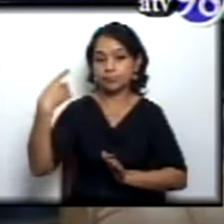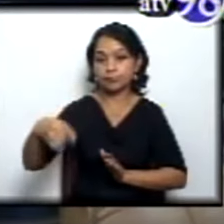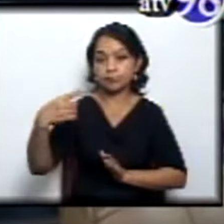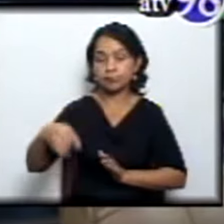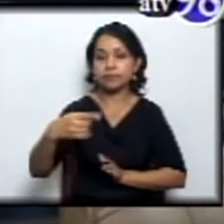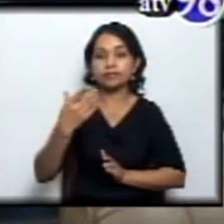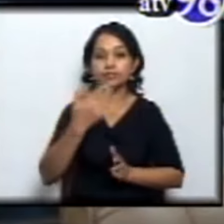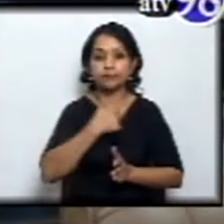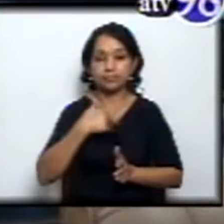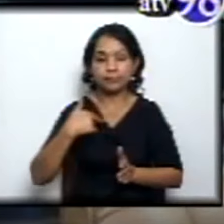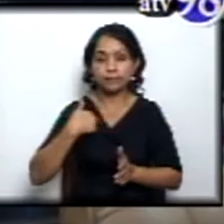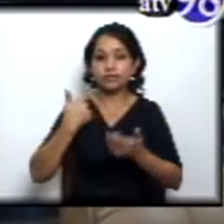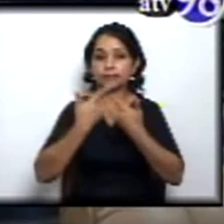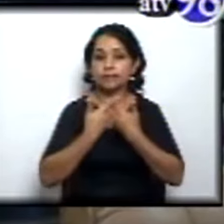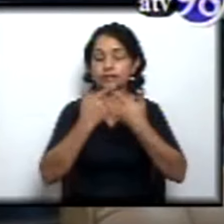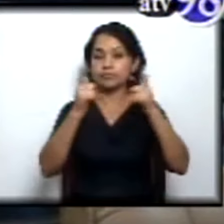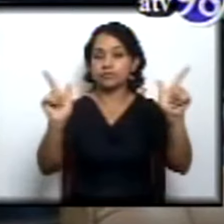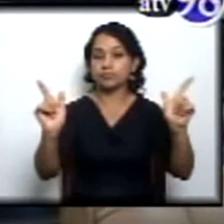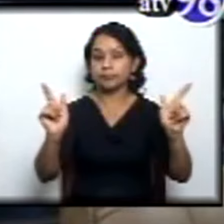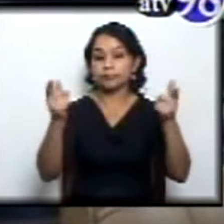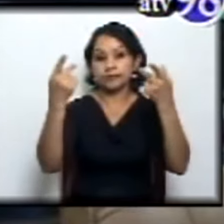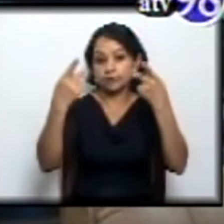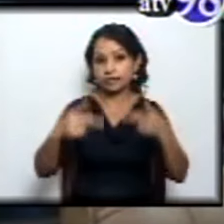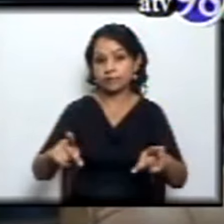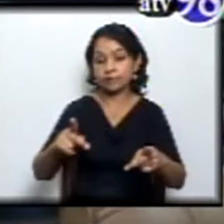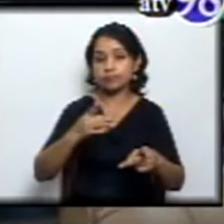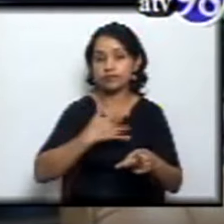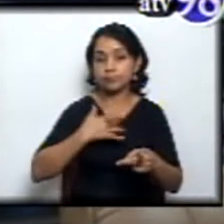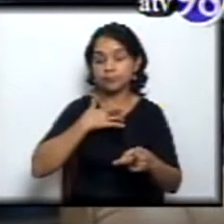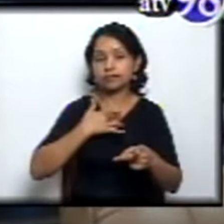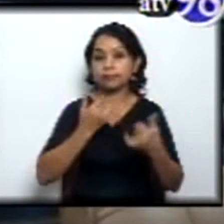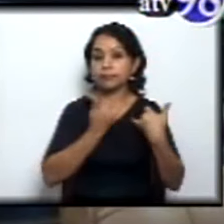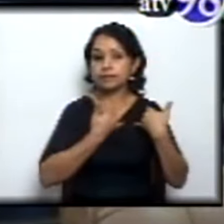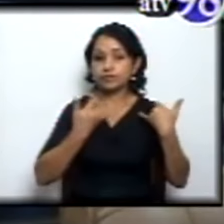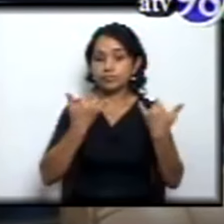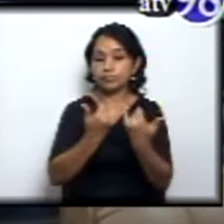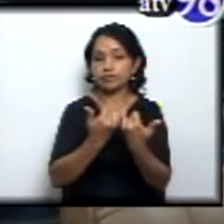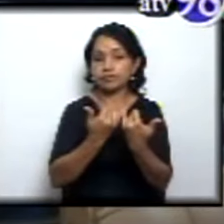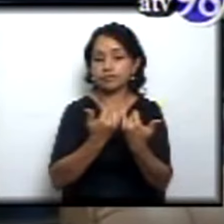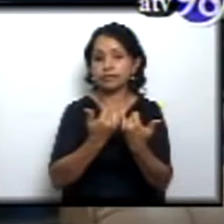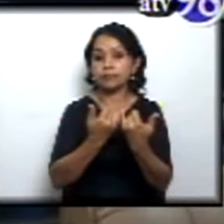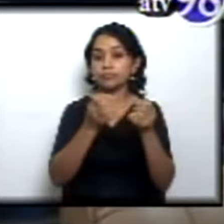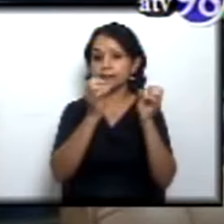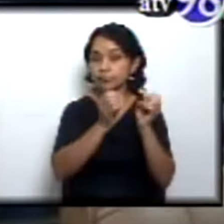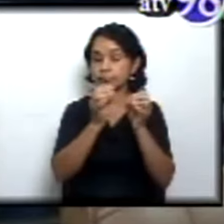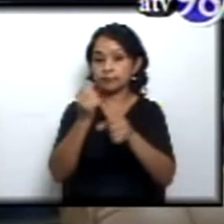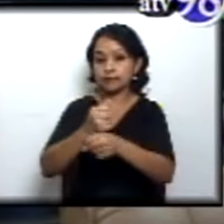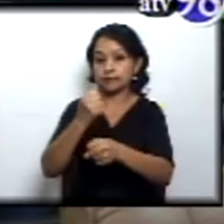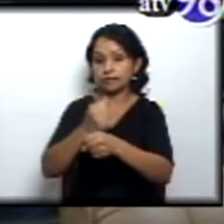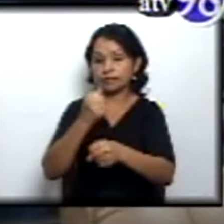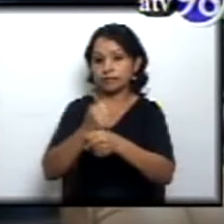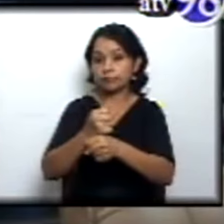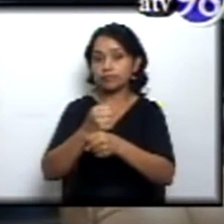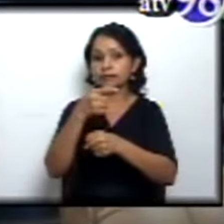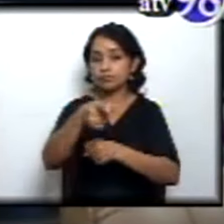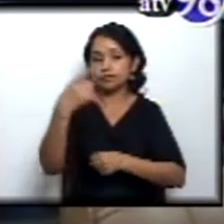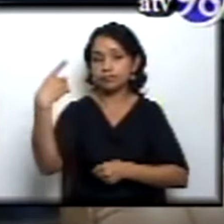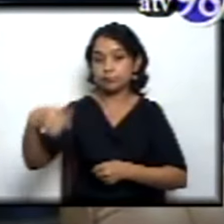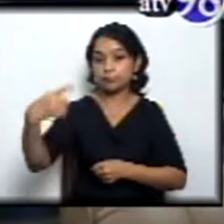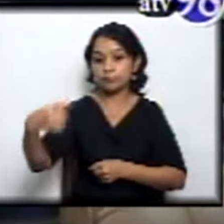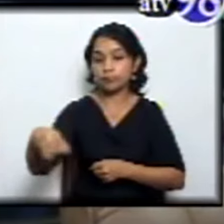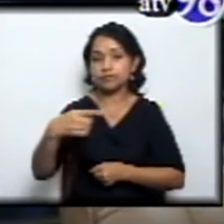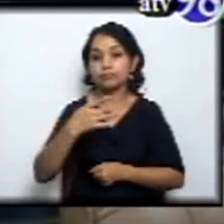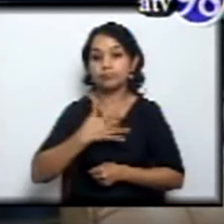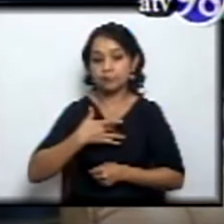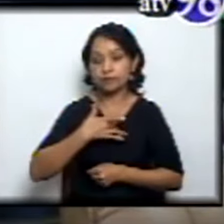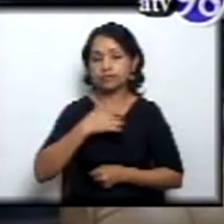las garantías, crean las libertades, pero se necesitan de instancias que operacionalicen esos derechos, y eso